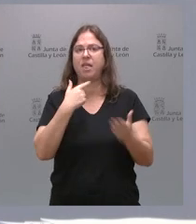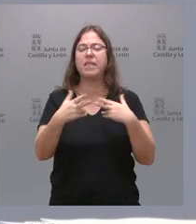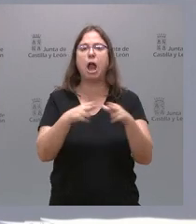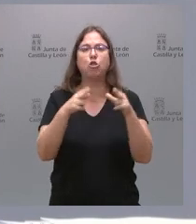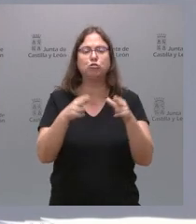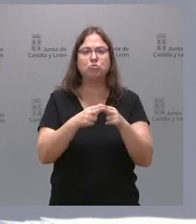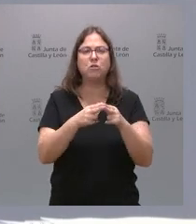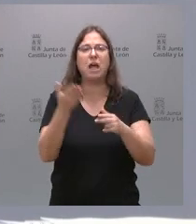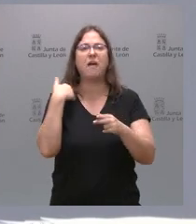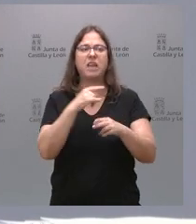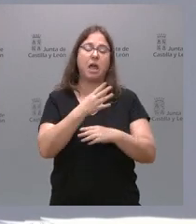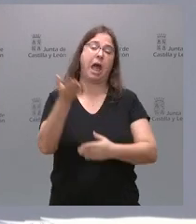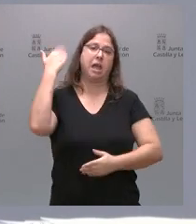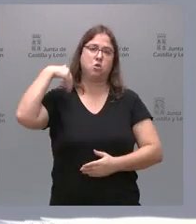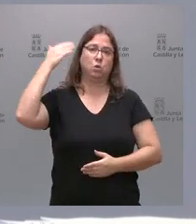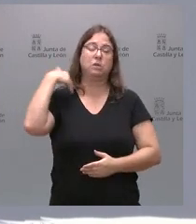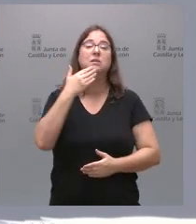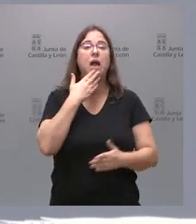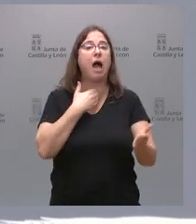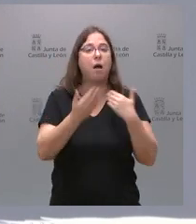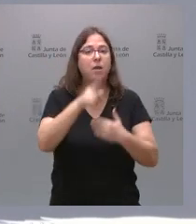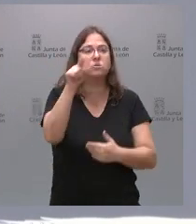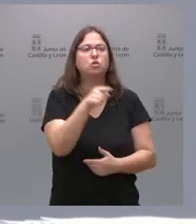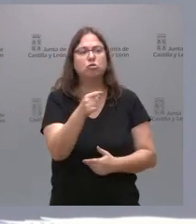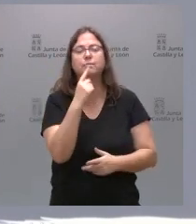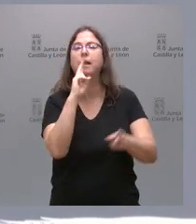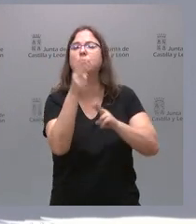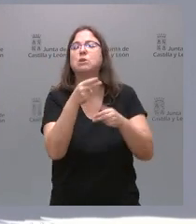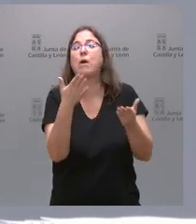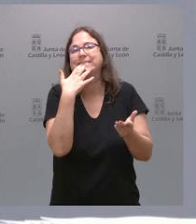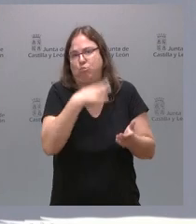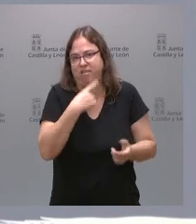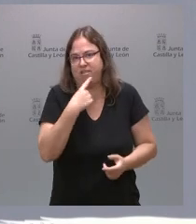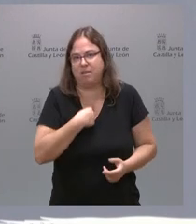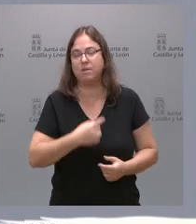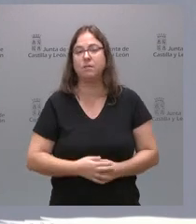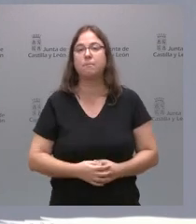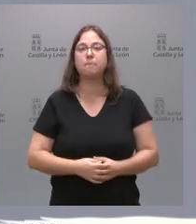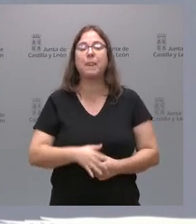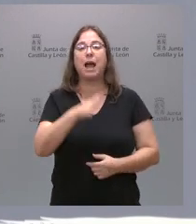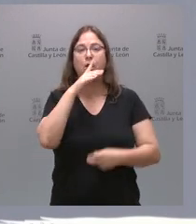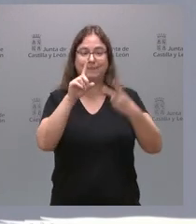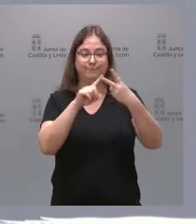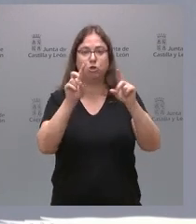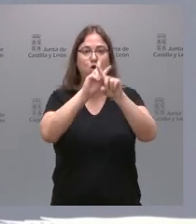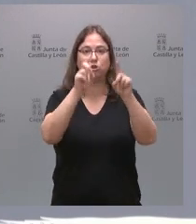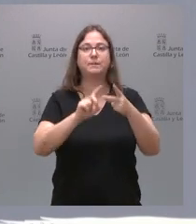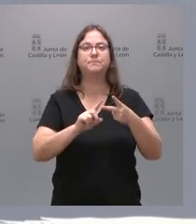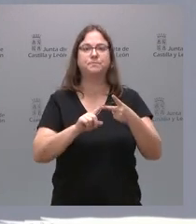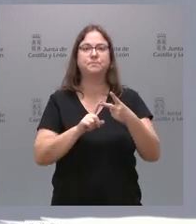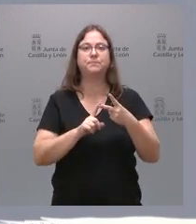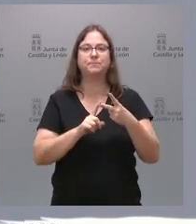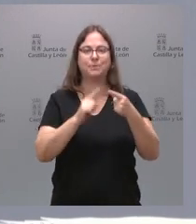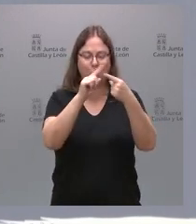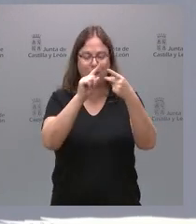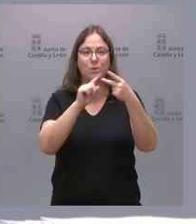social en años anteriores si lo han hablado y que le han dicho y que les ha contestado si puede ser ahora le planteo otra si le parece de